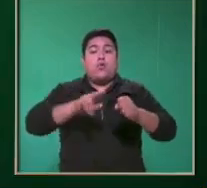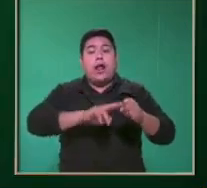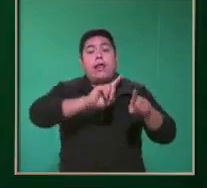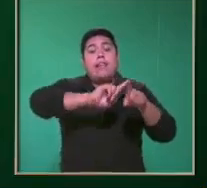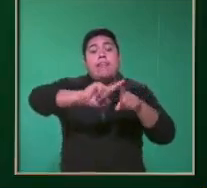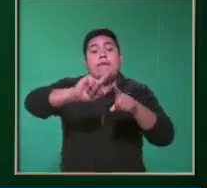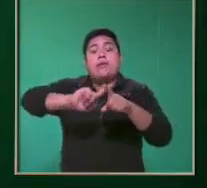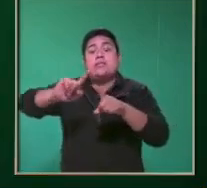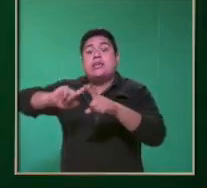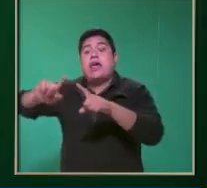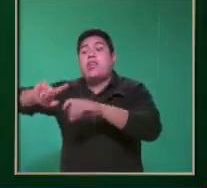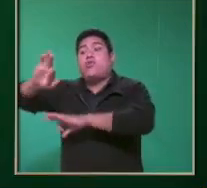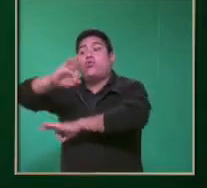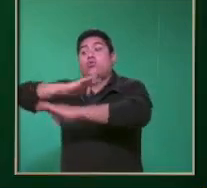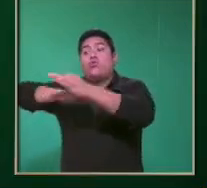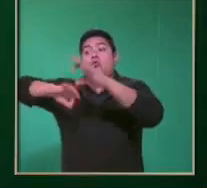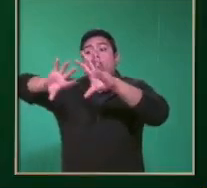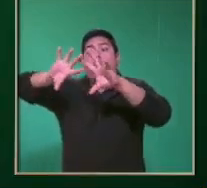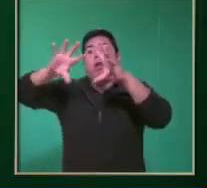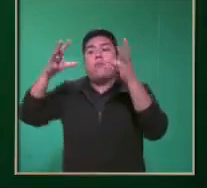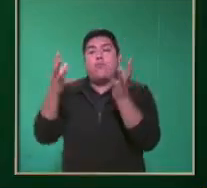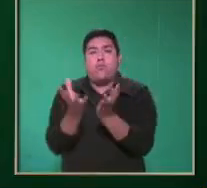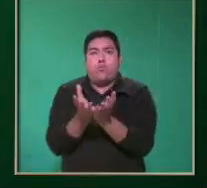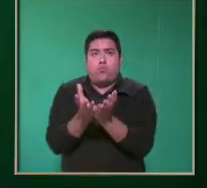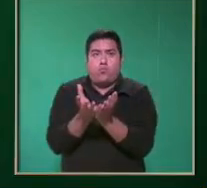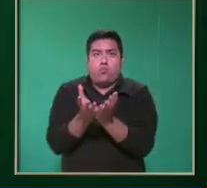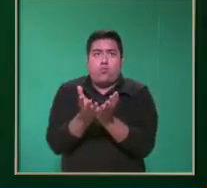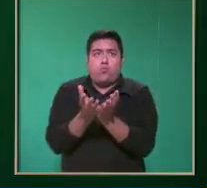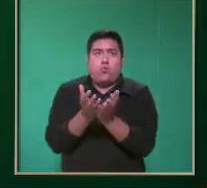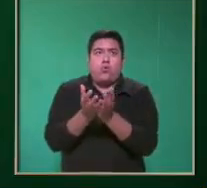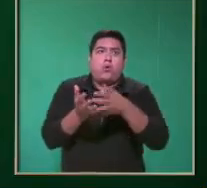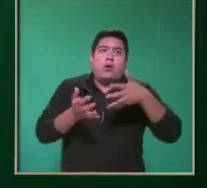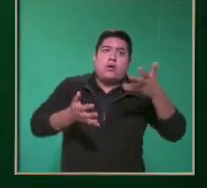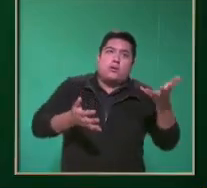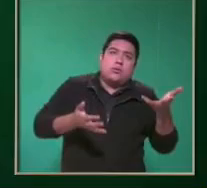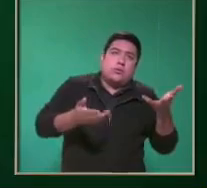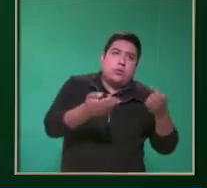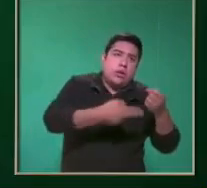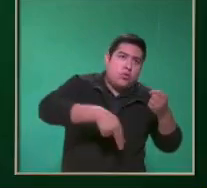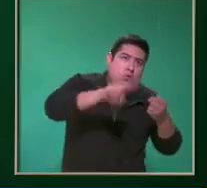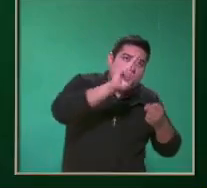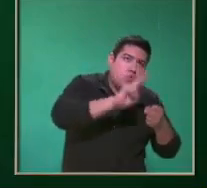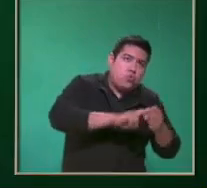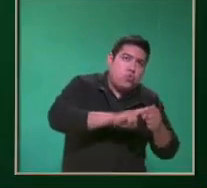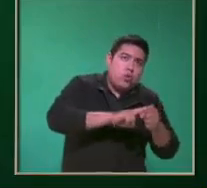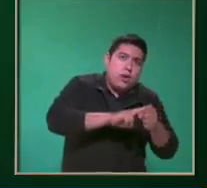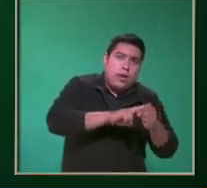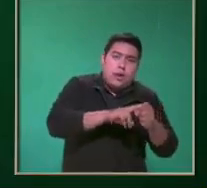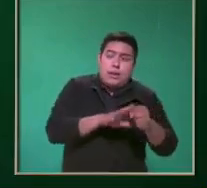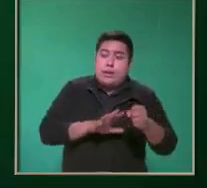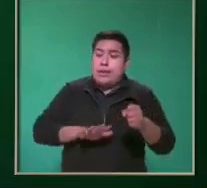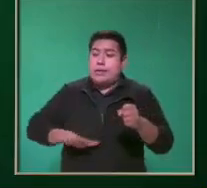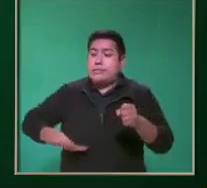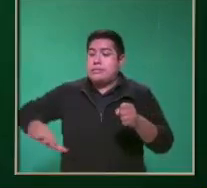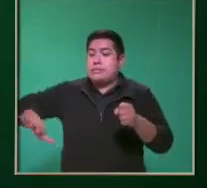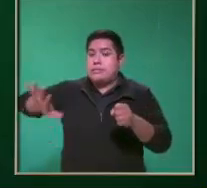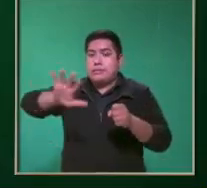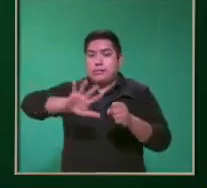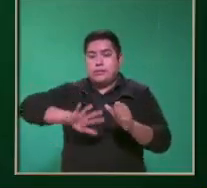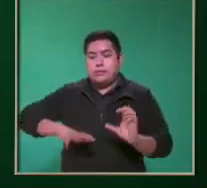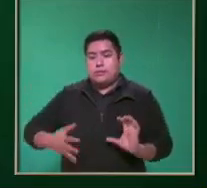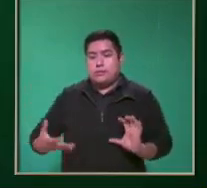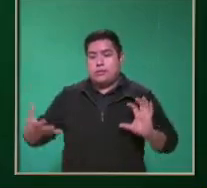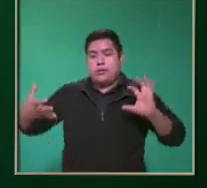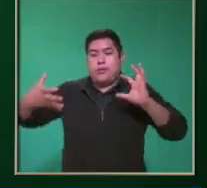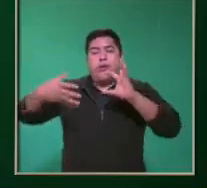es resultado de las relaciones e interacciones entre los elementos naturales del espacio geográfico. Esa